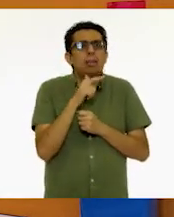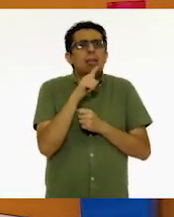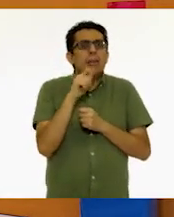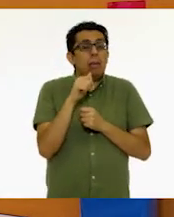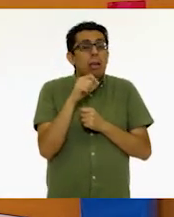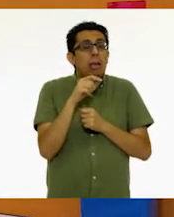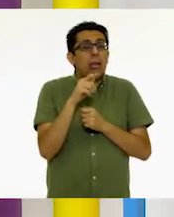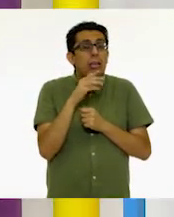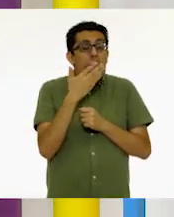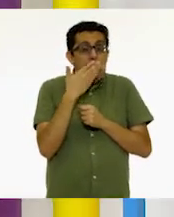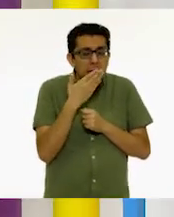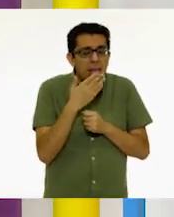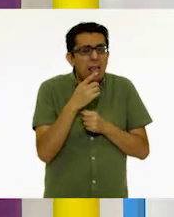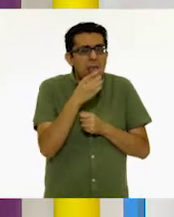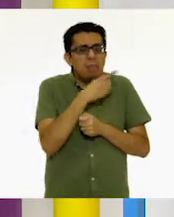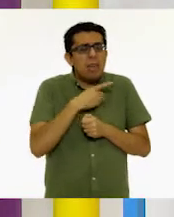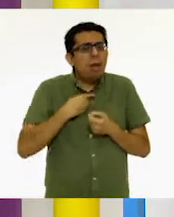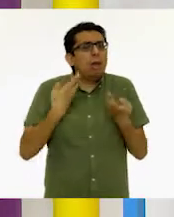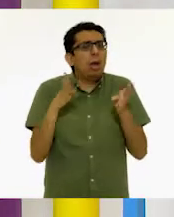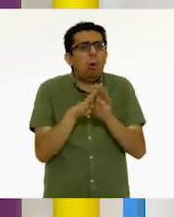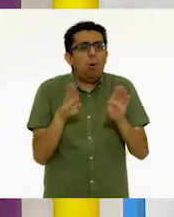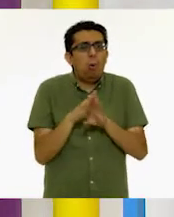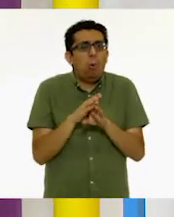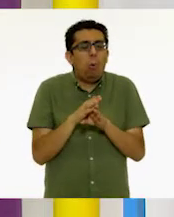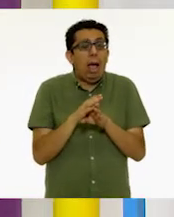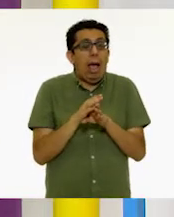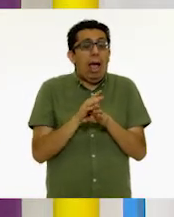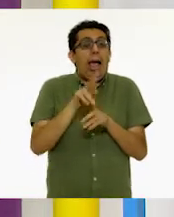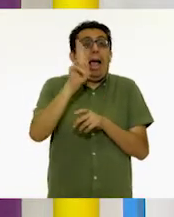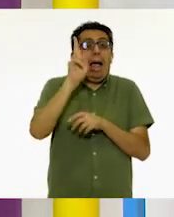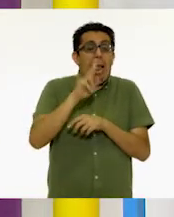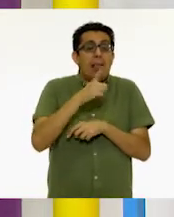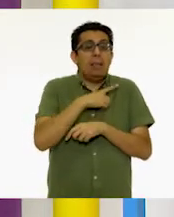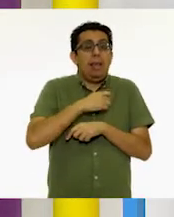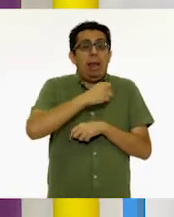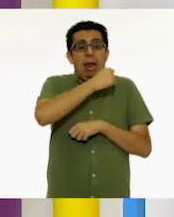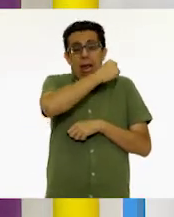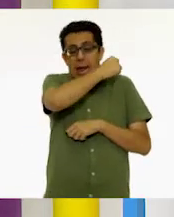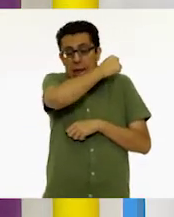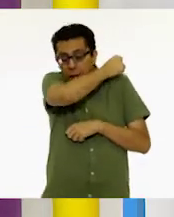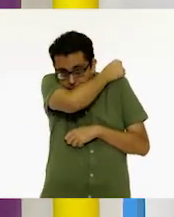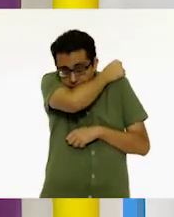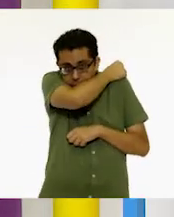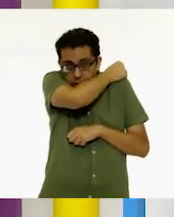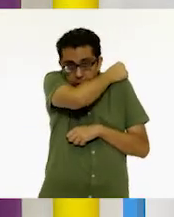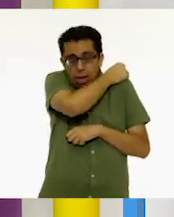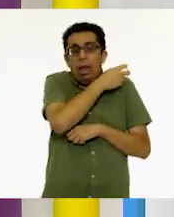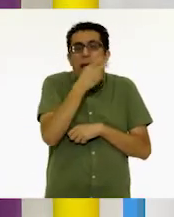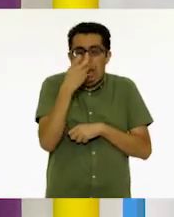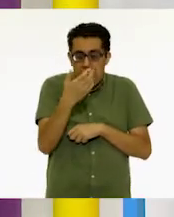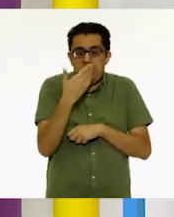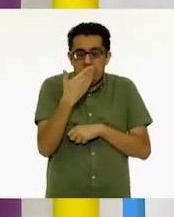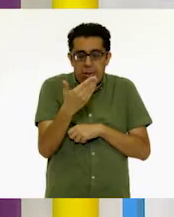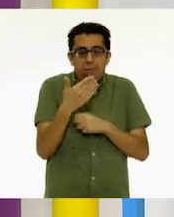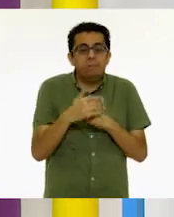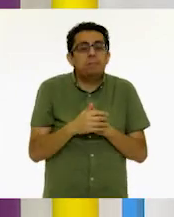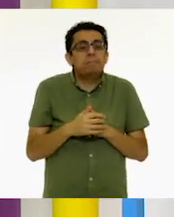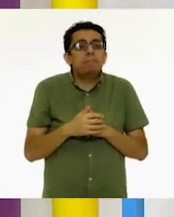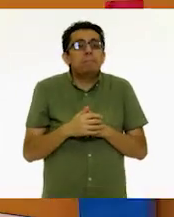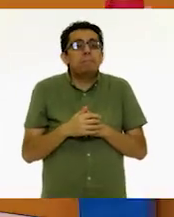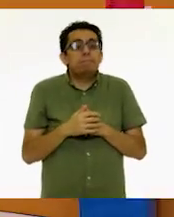hacer? Pues... ¡Ah! Cierto, tenemos que poner el codito así. Exacto. ¡Achú! Exactamente.